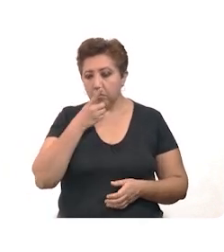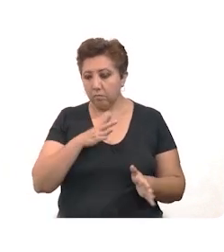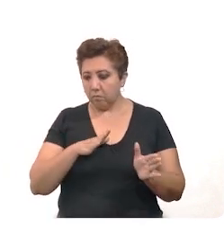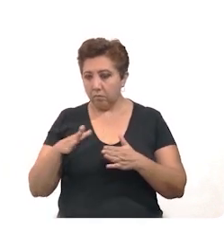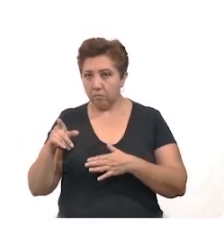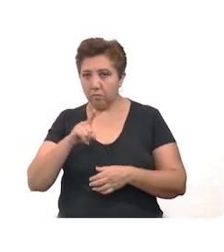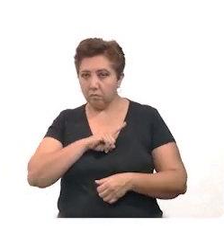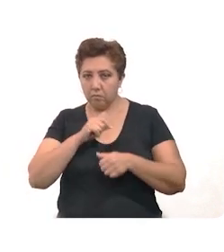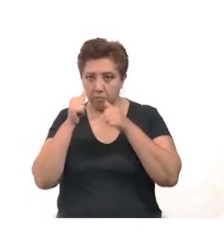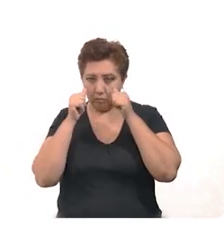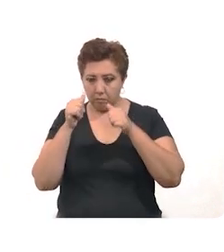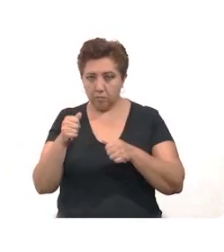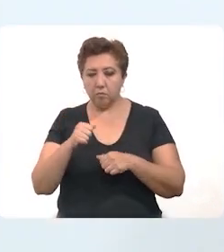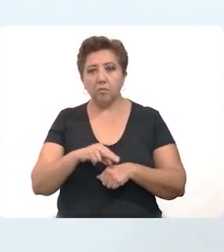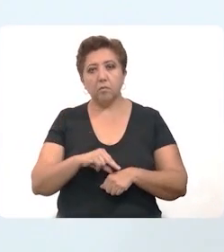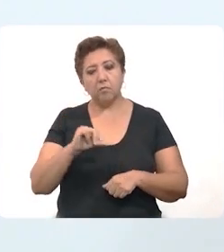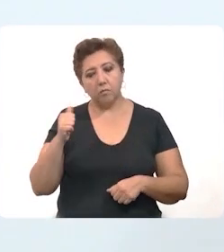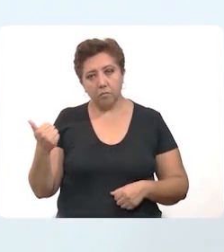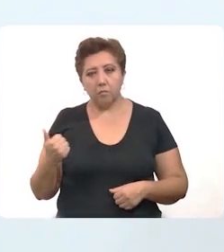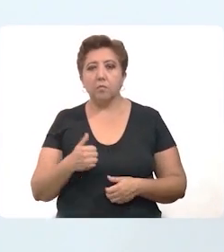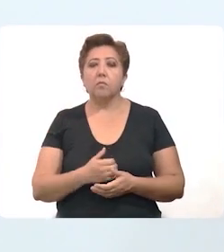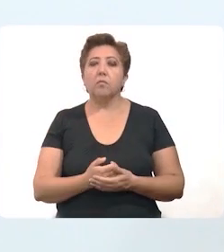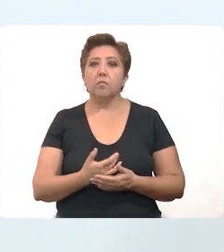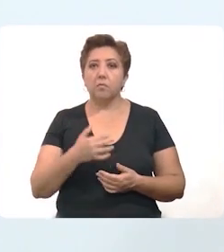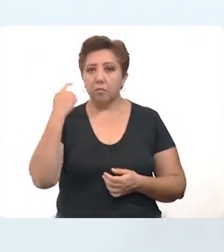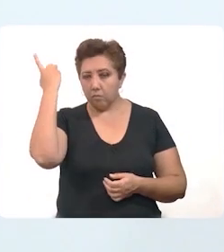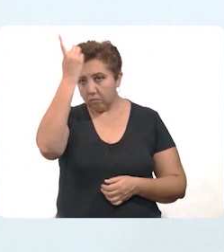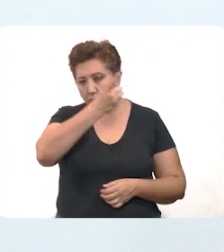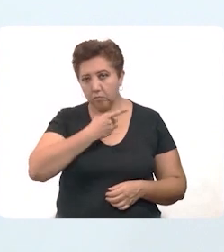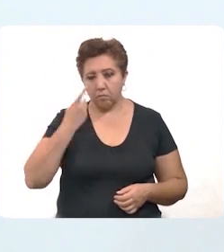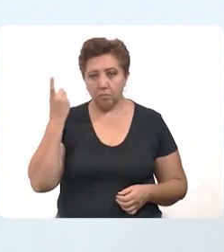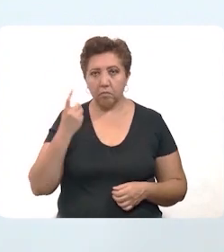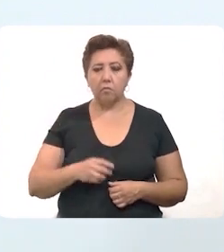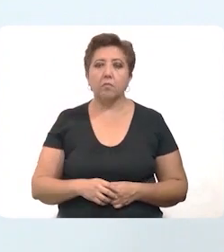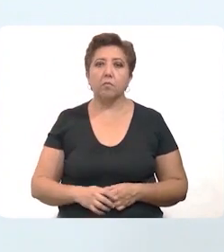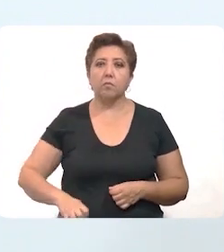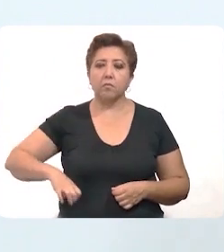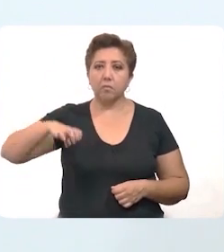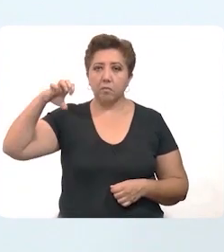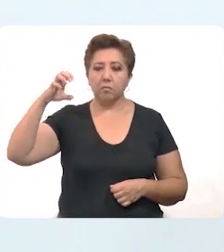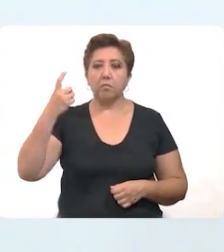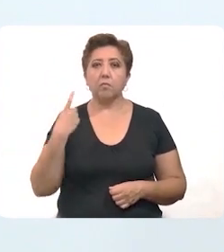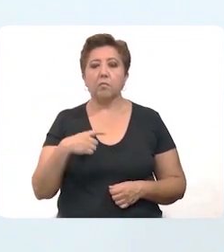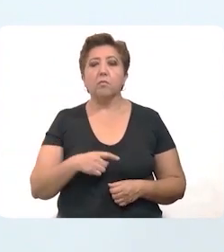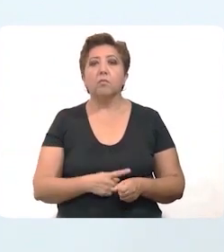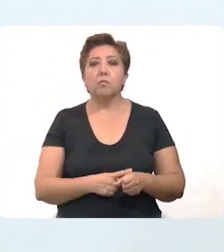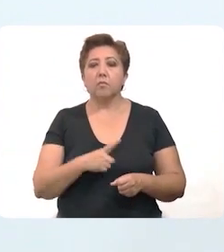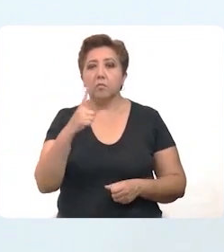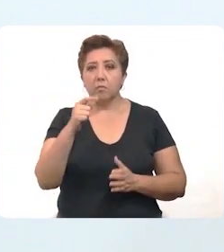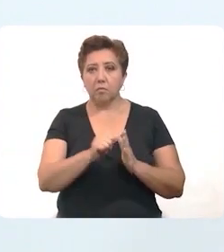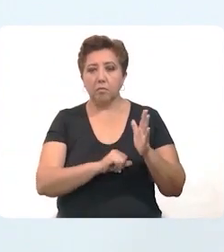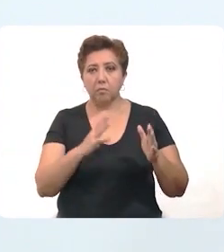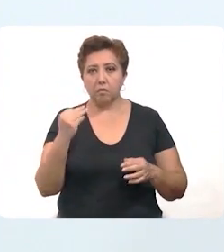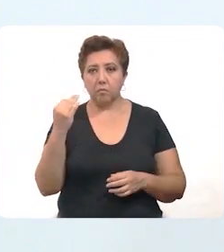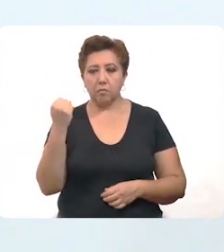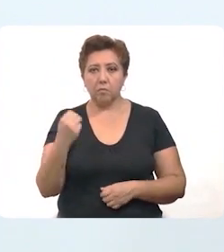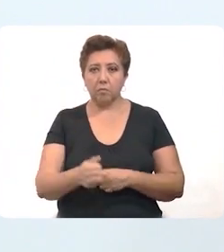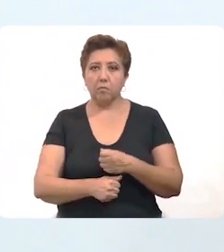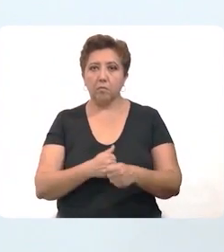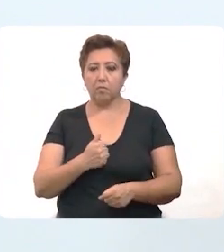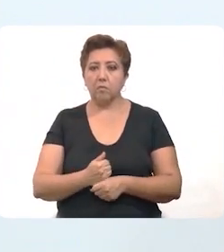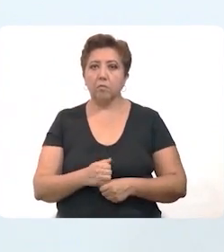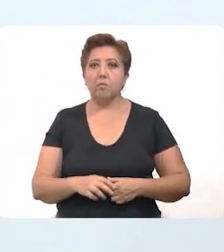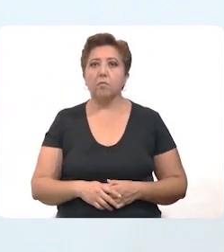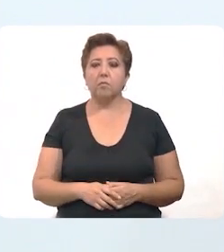públicos y en aislamiento total. Hay otros pacientes a la espera de diagnóstico. El rango de edad de los casos es de un mes a